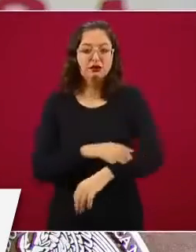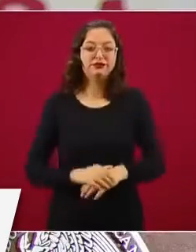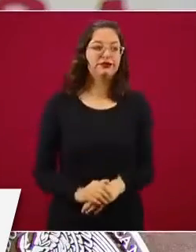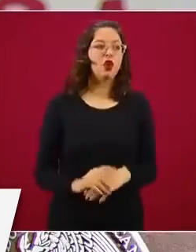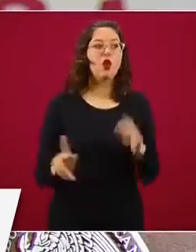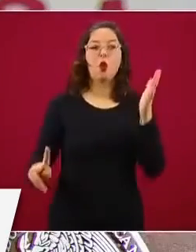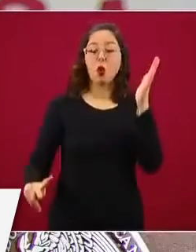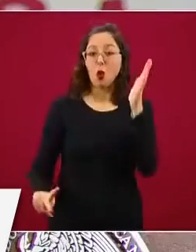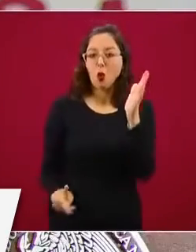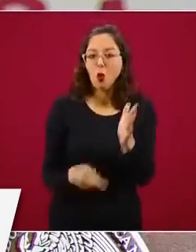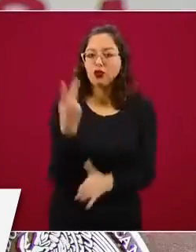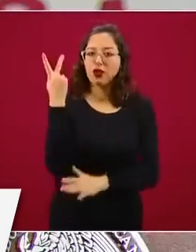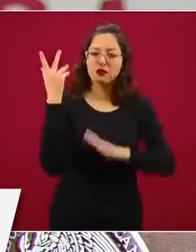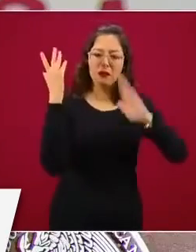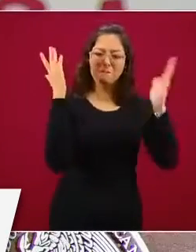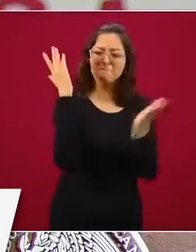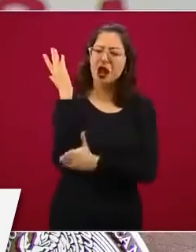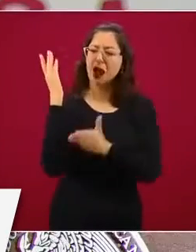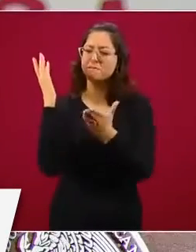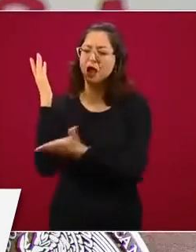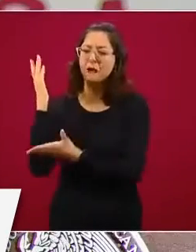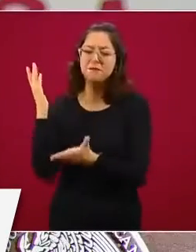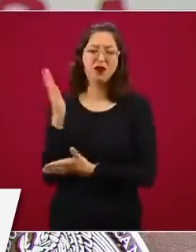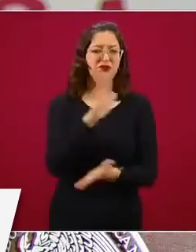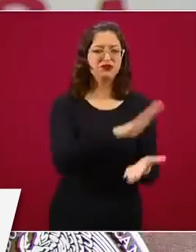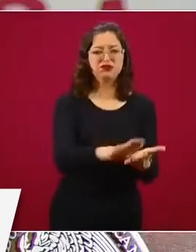acabaron con todo.